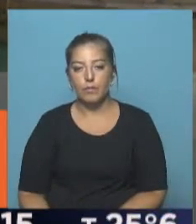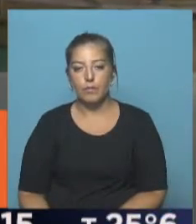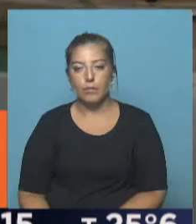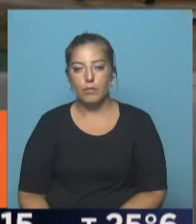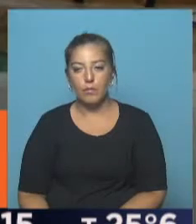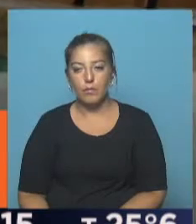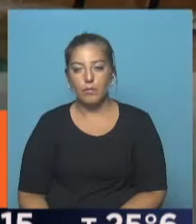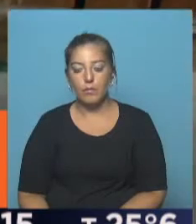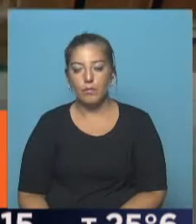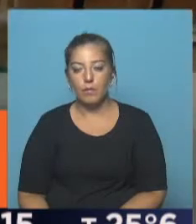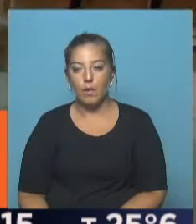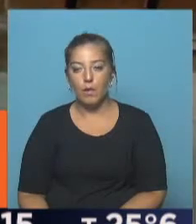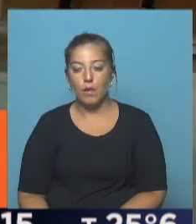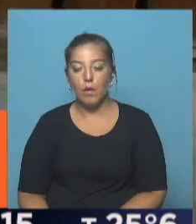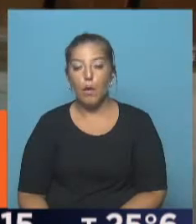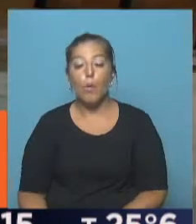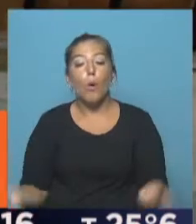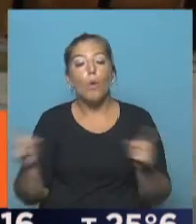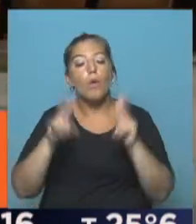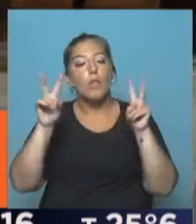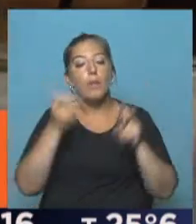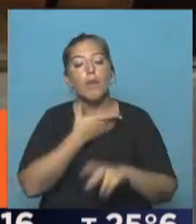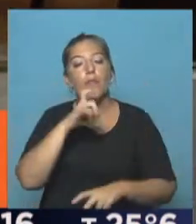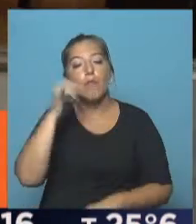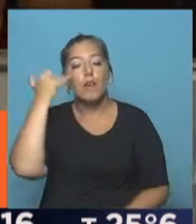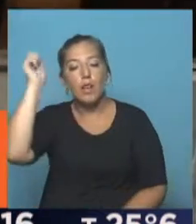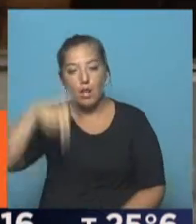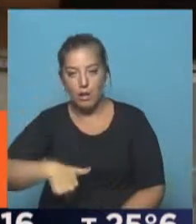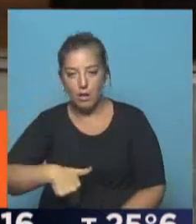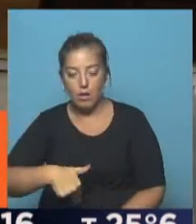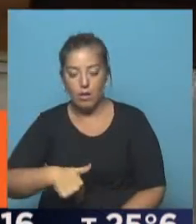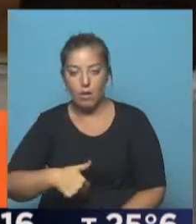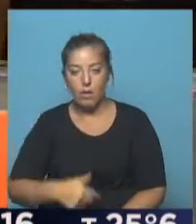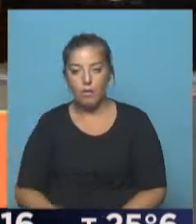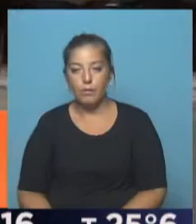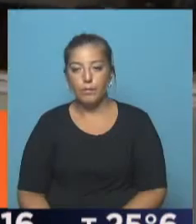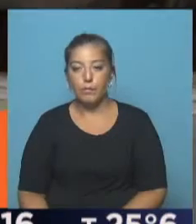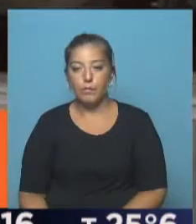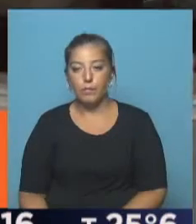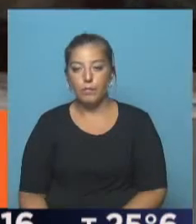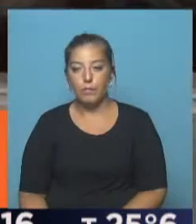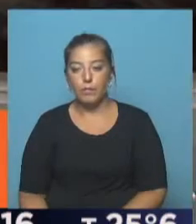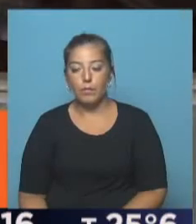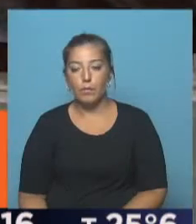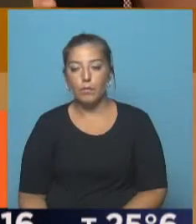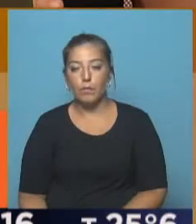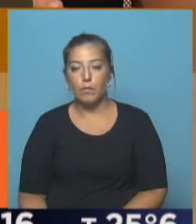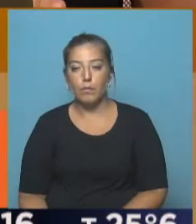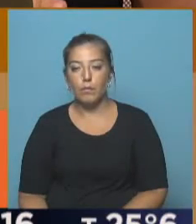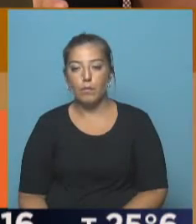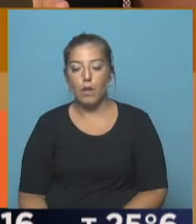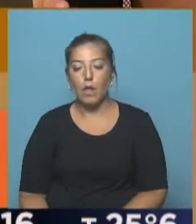Jorge, entonces, volviendo al tema Flynn, Flynn era promotor con Mattis de la idea de que, por